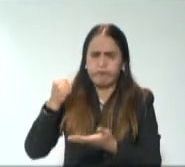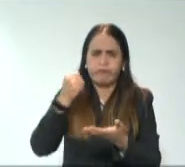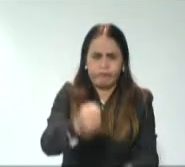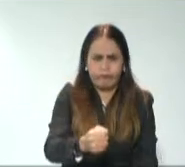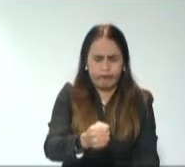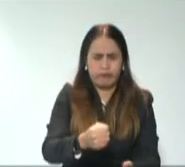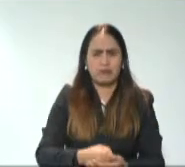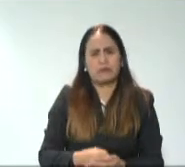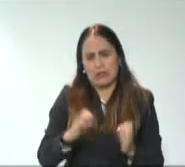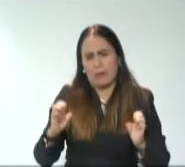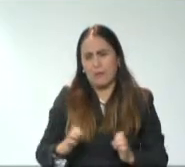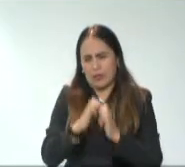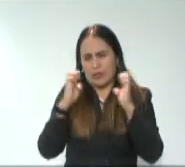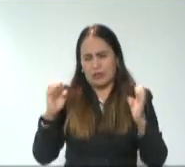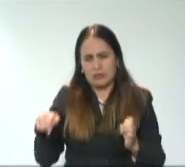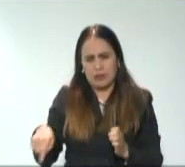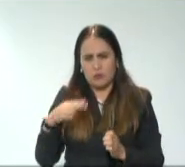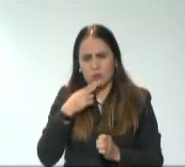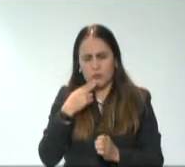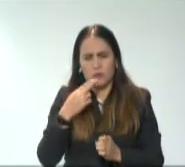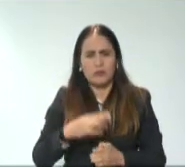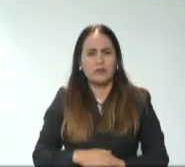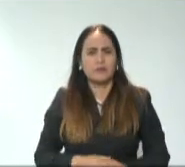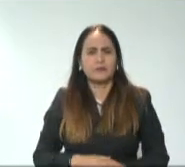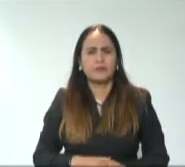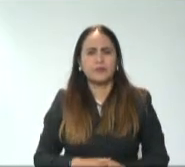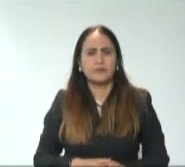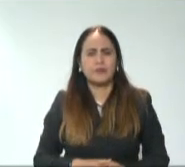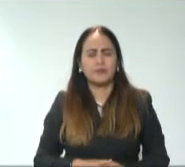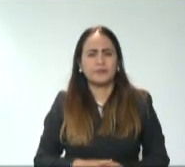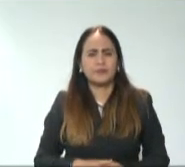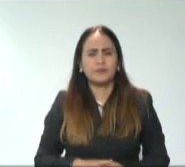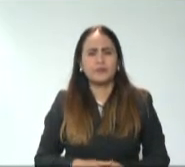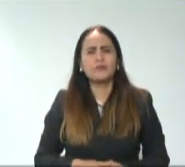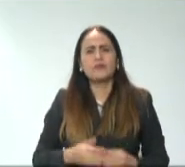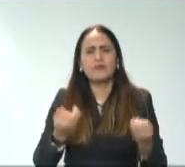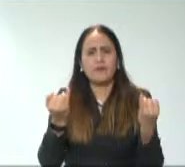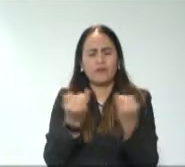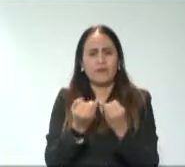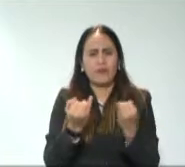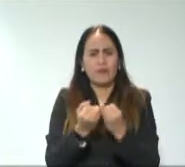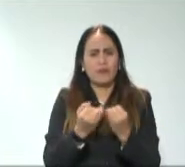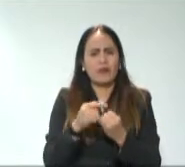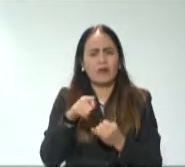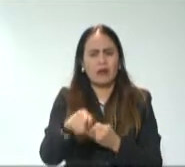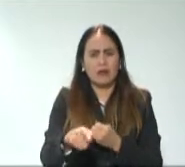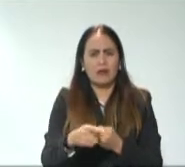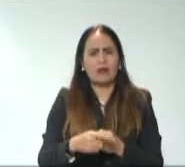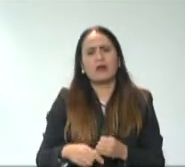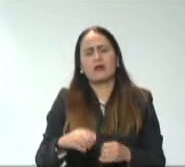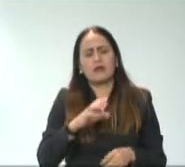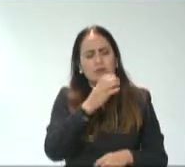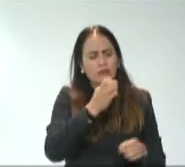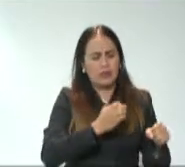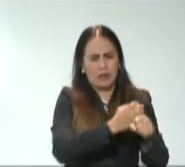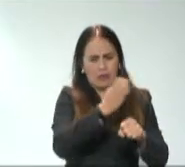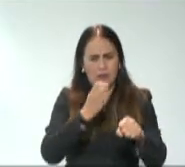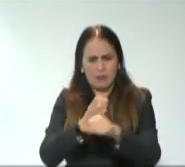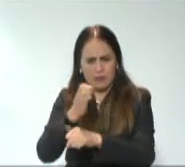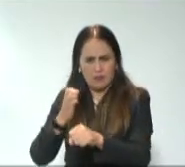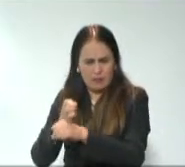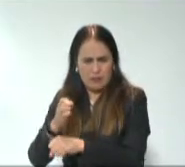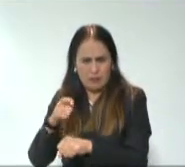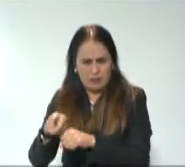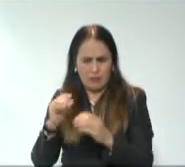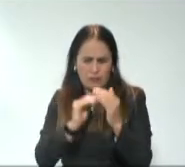desde desde el el el el la auditoría superior de la federación y sus homólogos en las entidades federativas